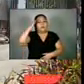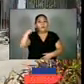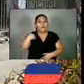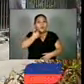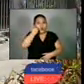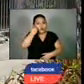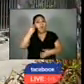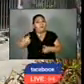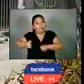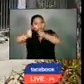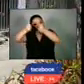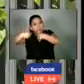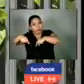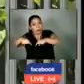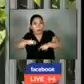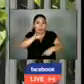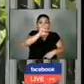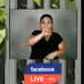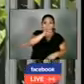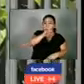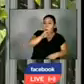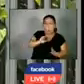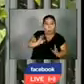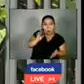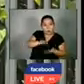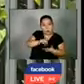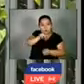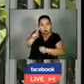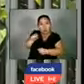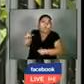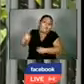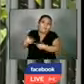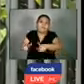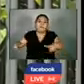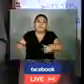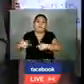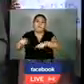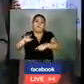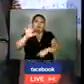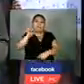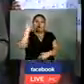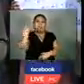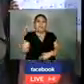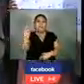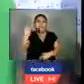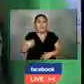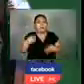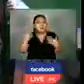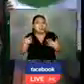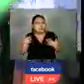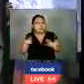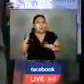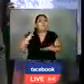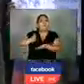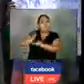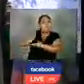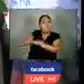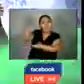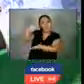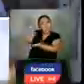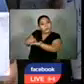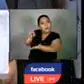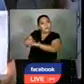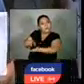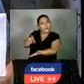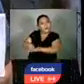en prisión y si la fiscalía no presenta el recurso, quedará en libertad condicional en 5 días y se presentará a firmar en el juzgado